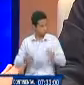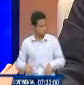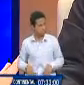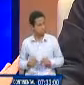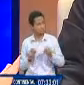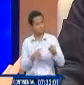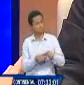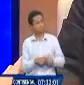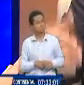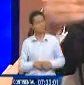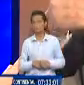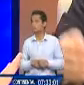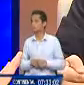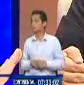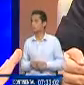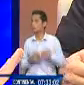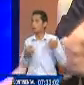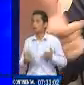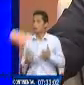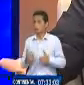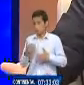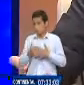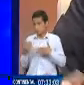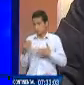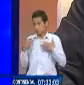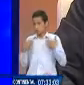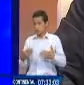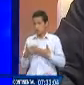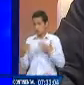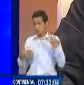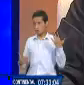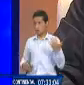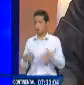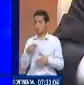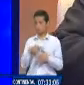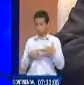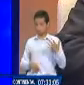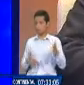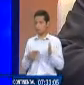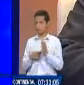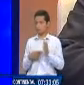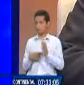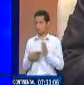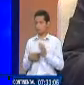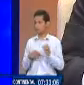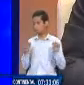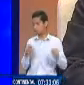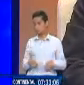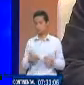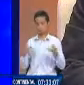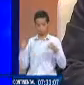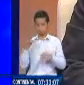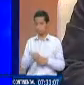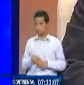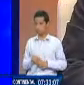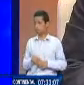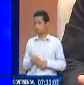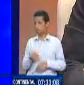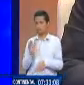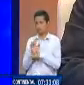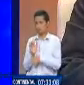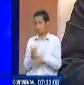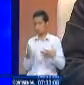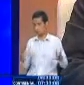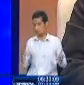tenemos llegado una lista de productos obviamente a los cuales le aplica la salvaguardia que son utilizados dentro de minería de productos que no existen en el ecuador es